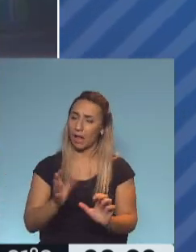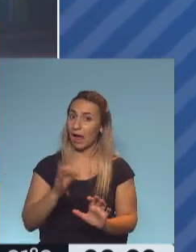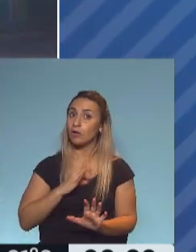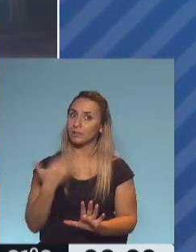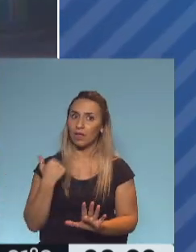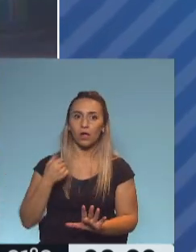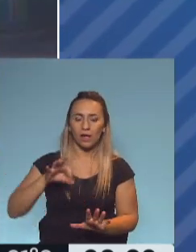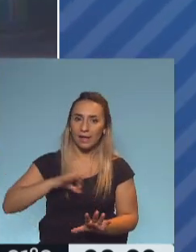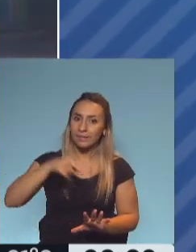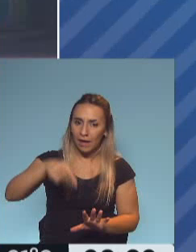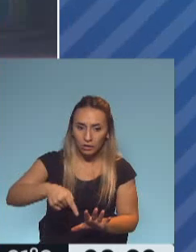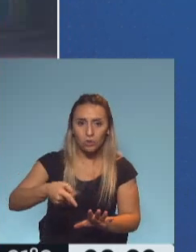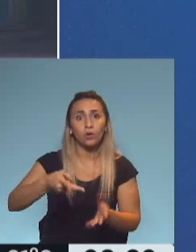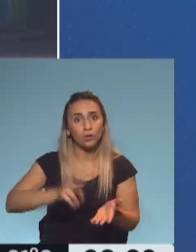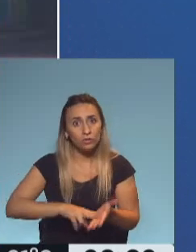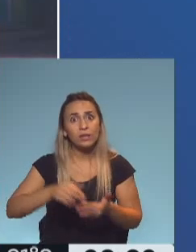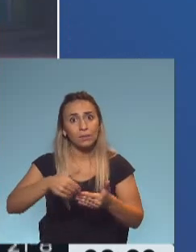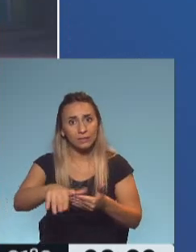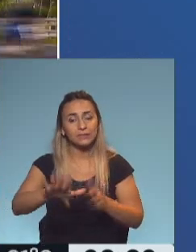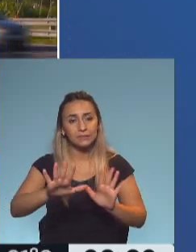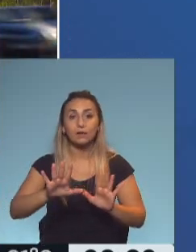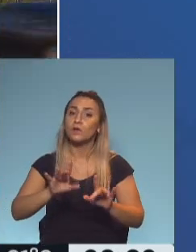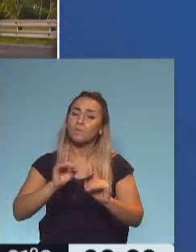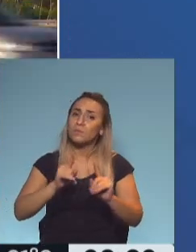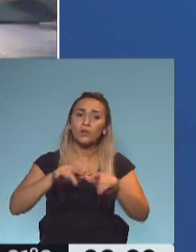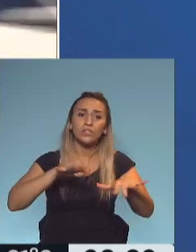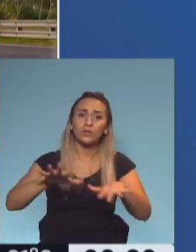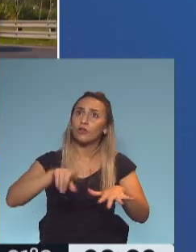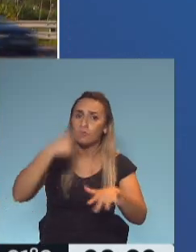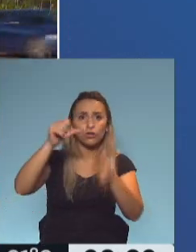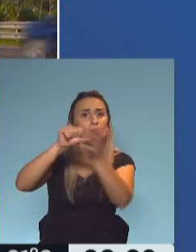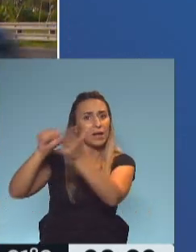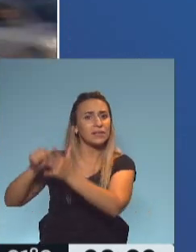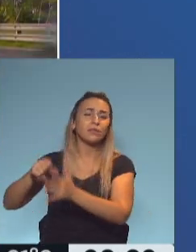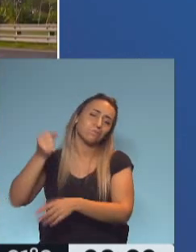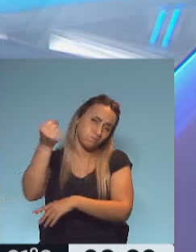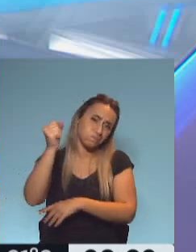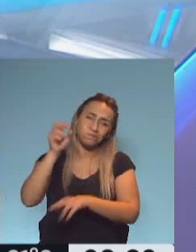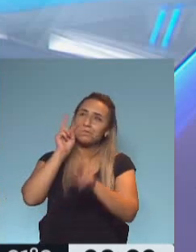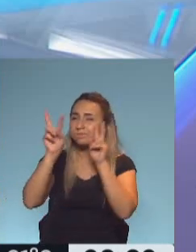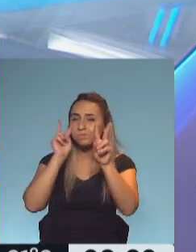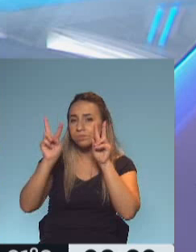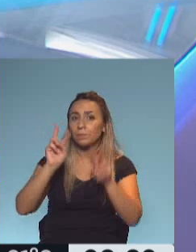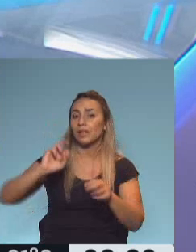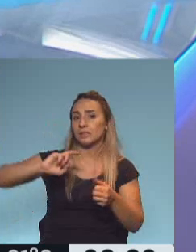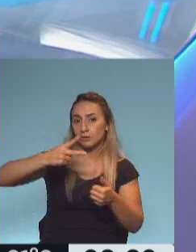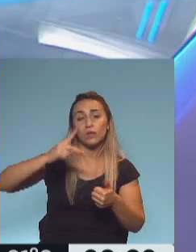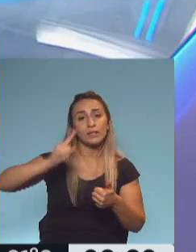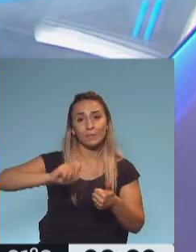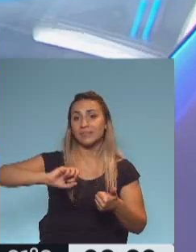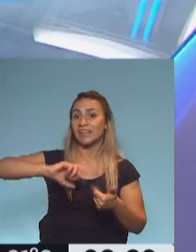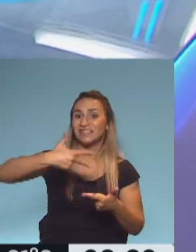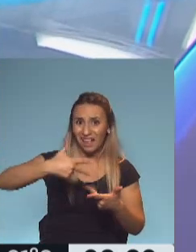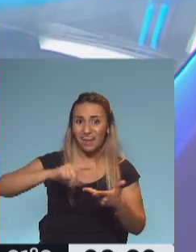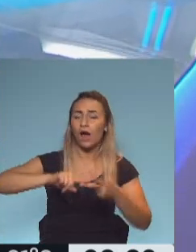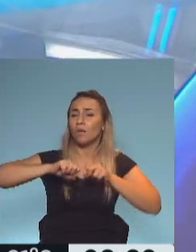son decisiones que ha habido en otros países. Tantas veces hemos escuchado y leído que la segunda y hasta la tercera ola en otras